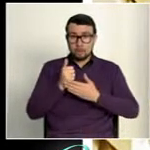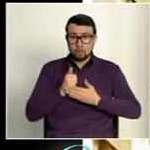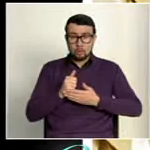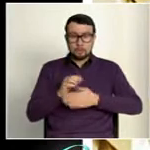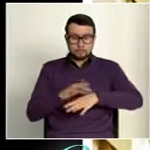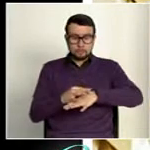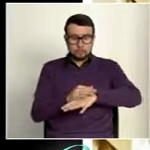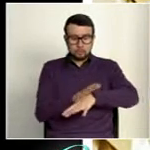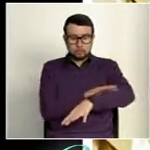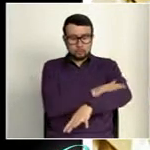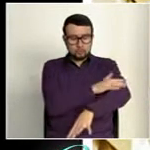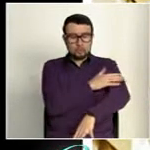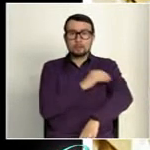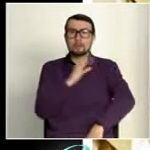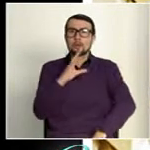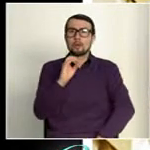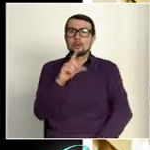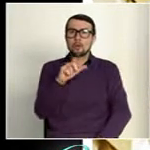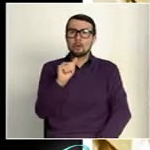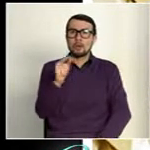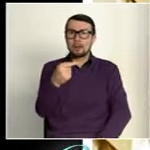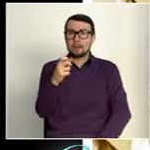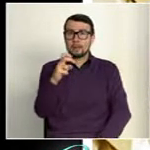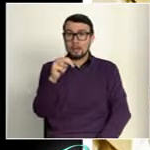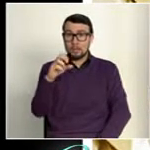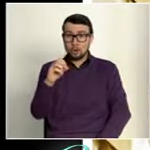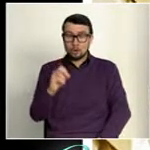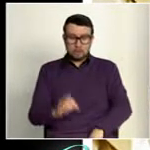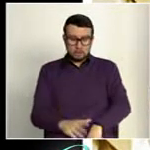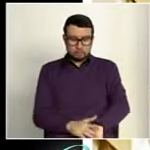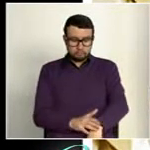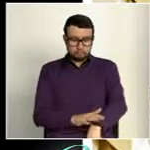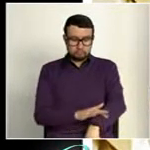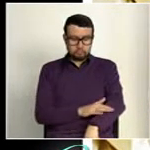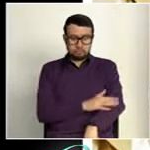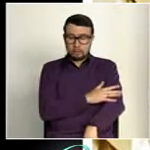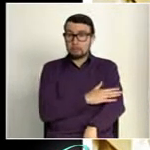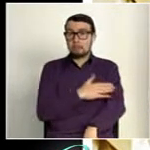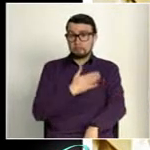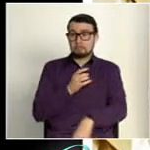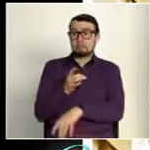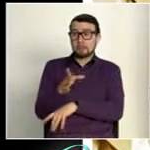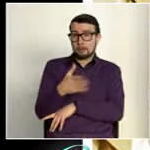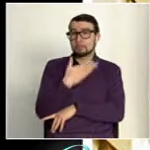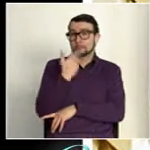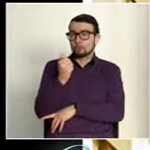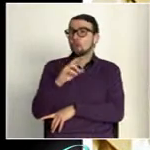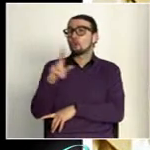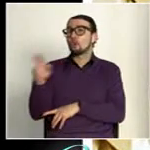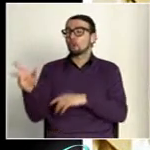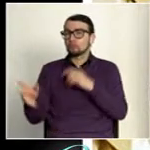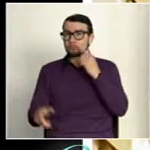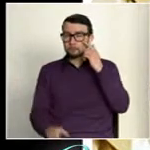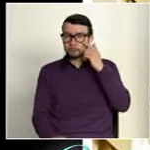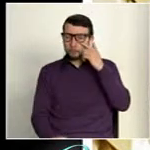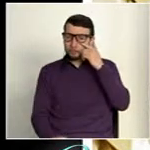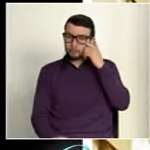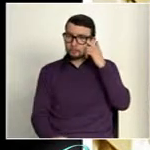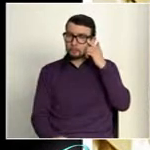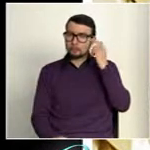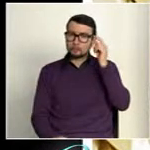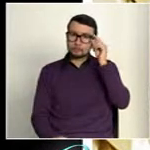por eso la persona que consume vitamina C tiene una piel mucho más saludable que otras. Y vemos